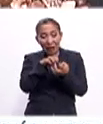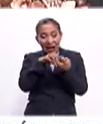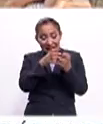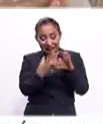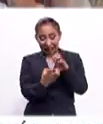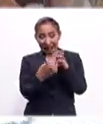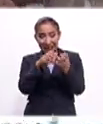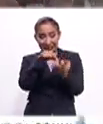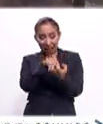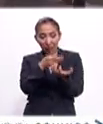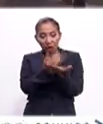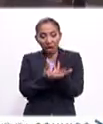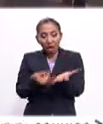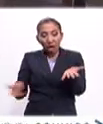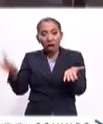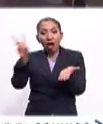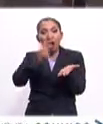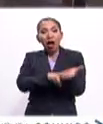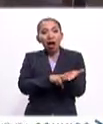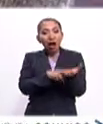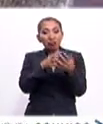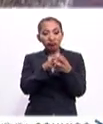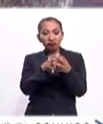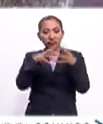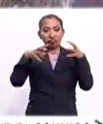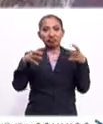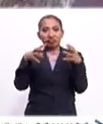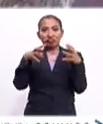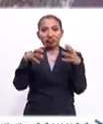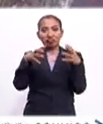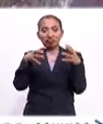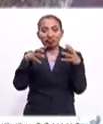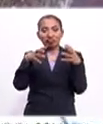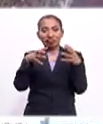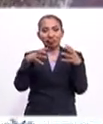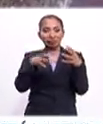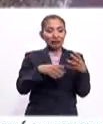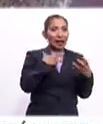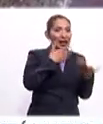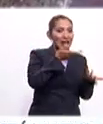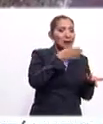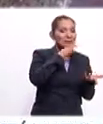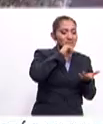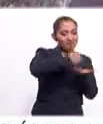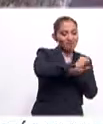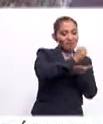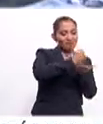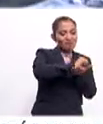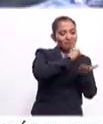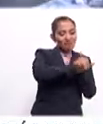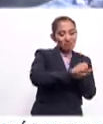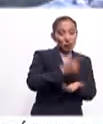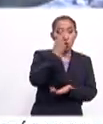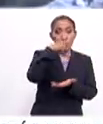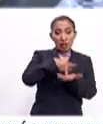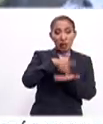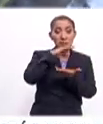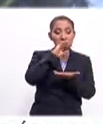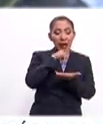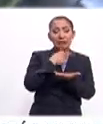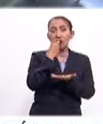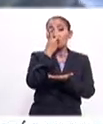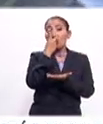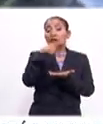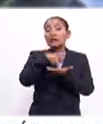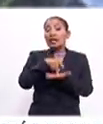además duplica su peso, ¿no? Así cuando tú, al molerla ya, 1 kilo de maíz te está dando